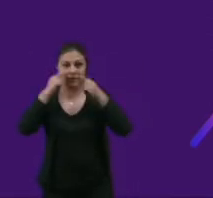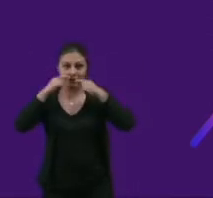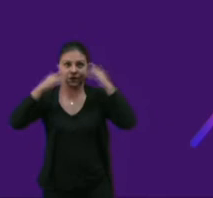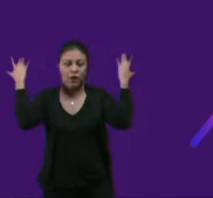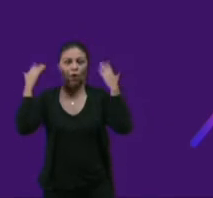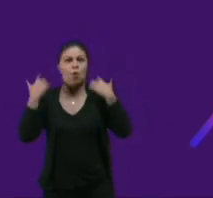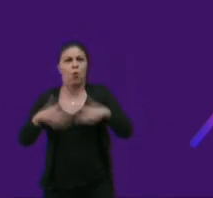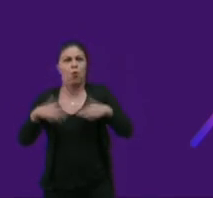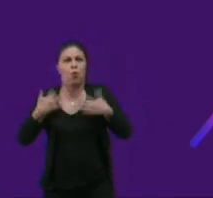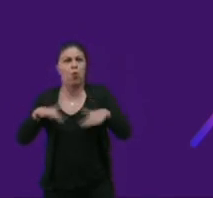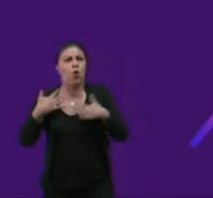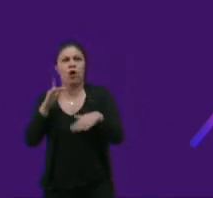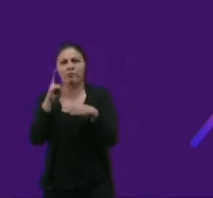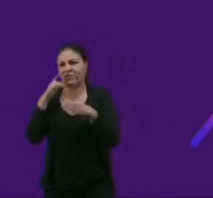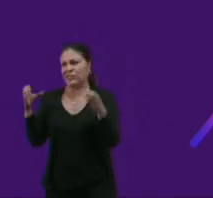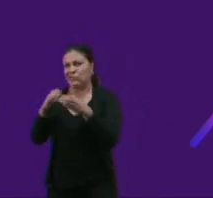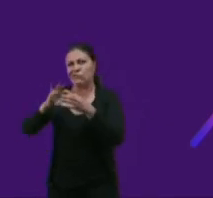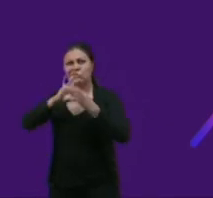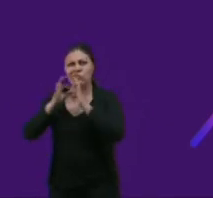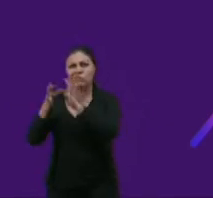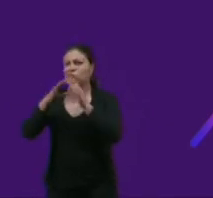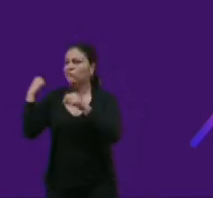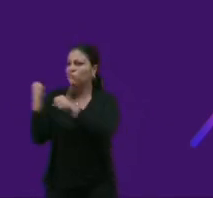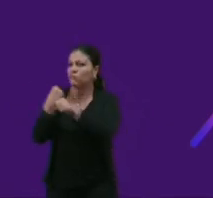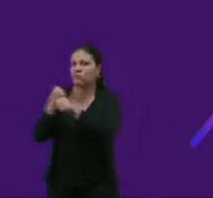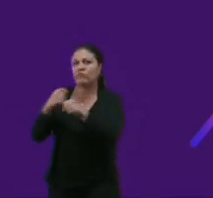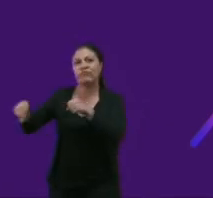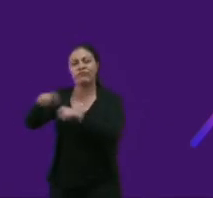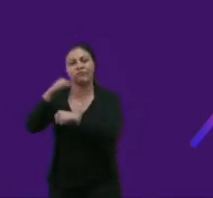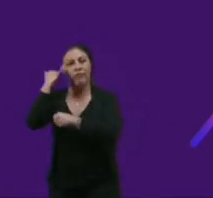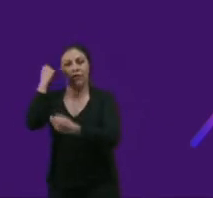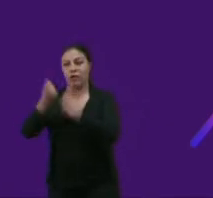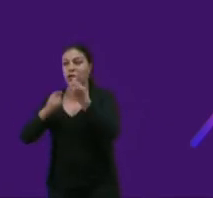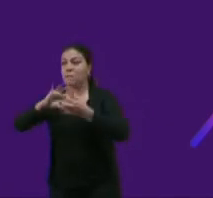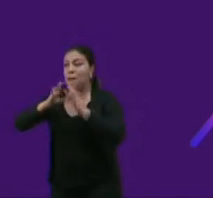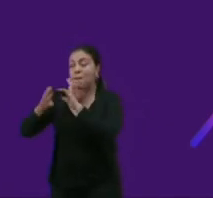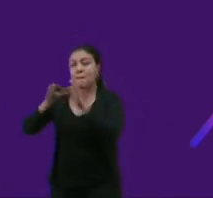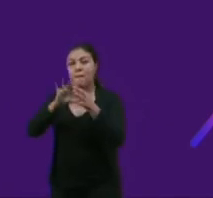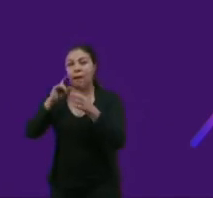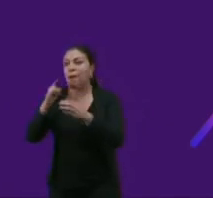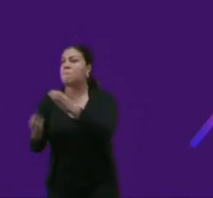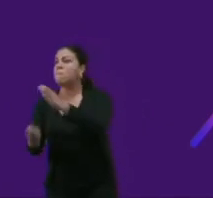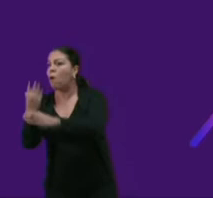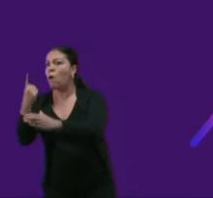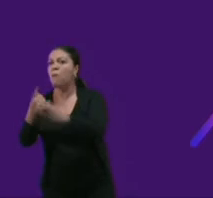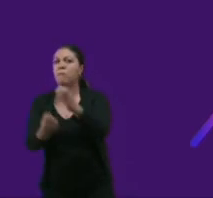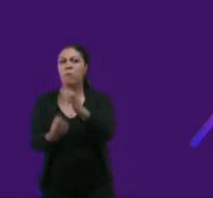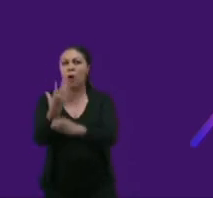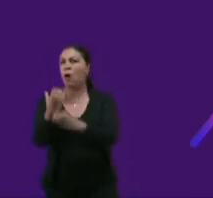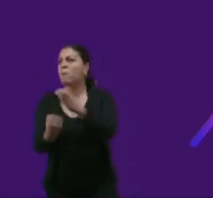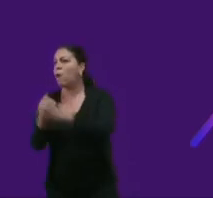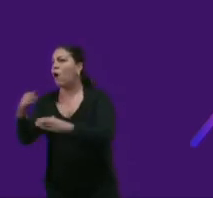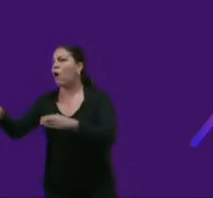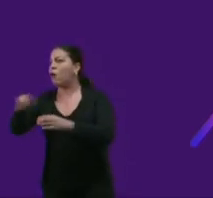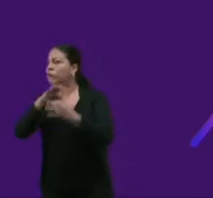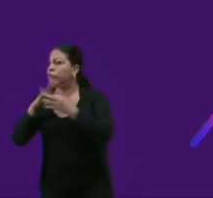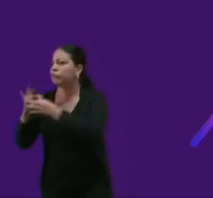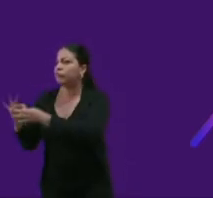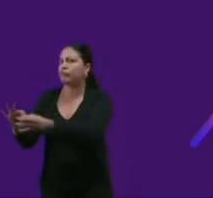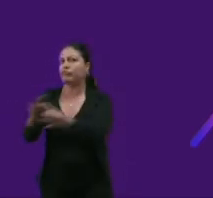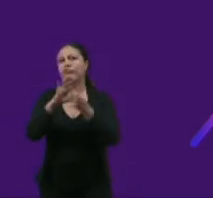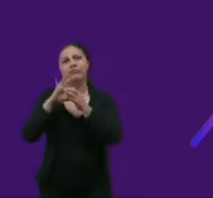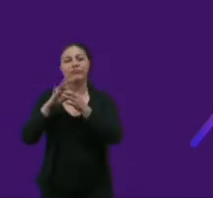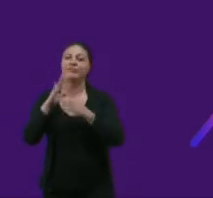con muchos emprendedores que imaginamos comenzaron a salir otras compañías de esa con mis socios